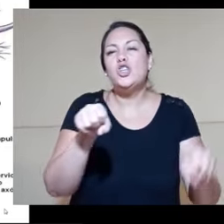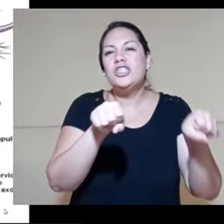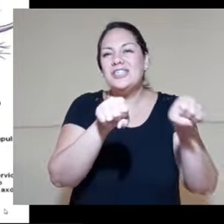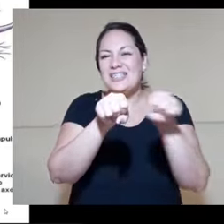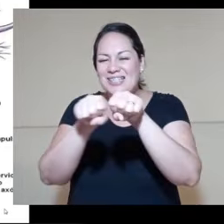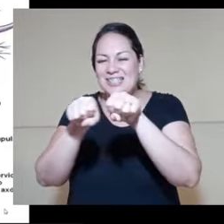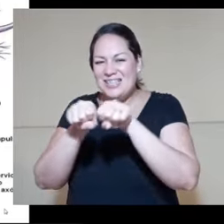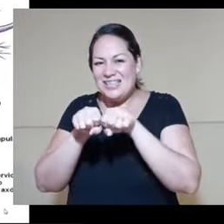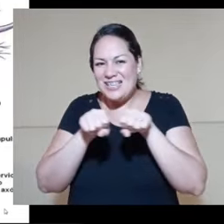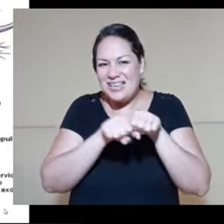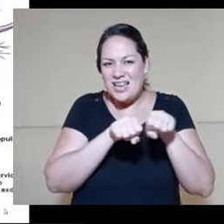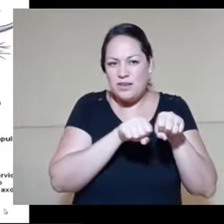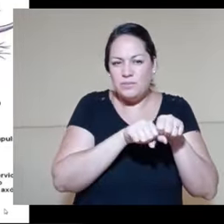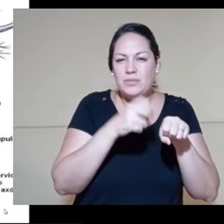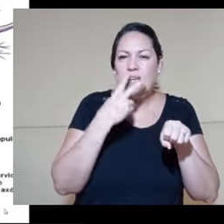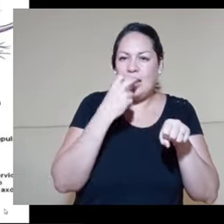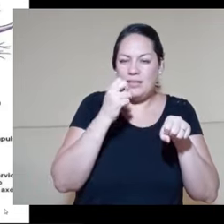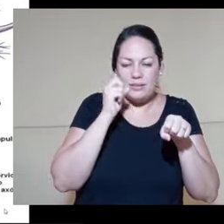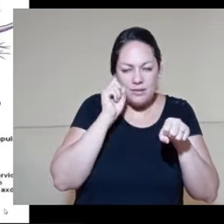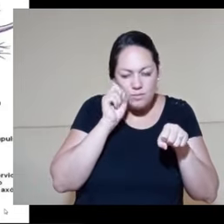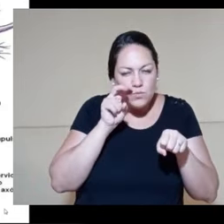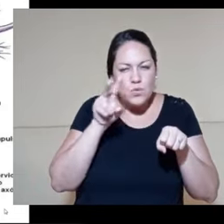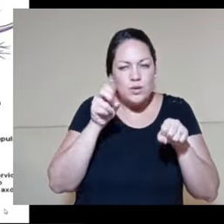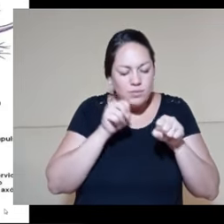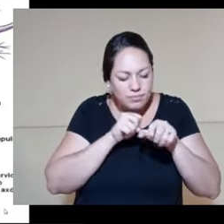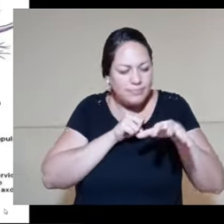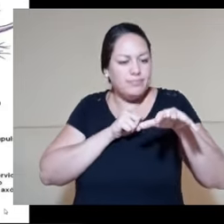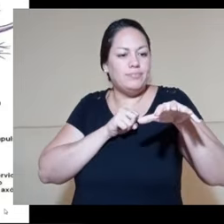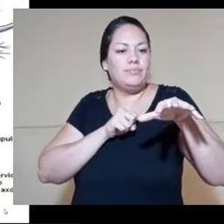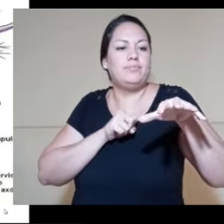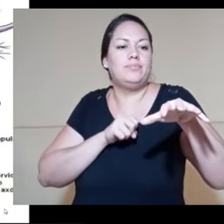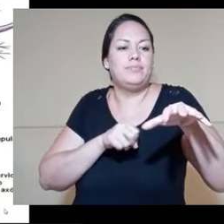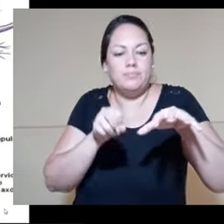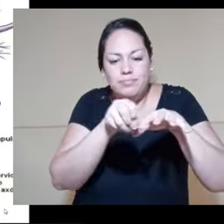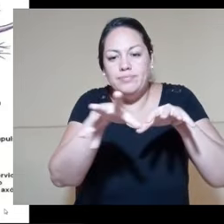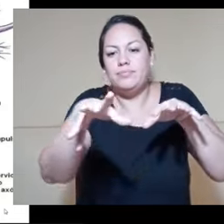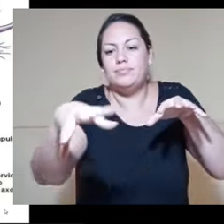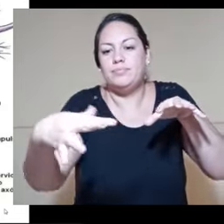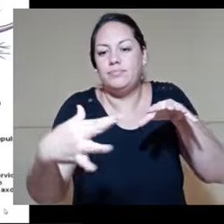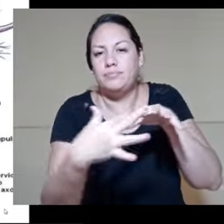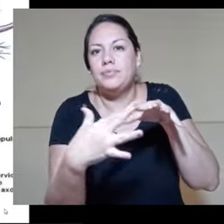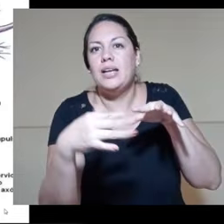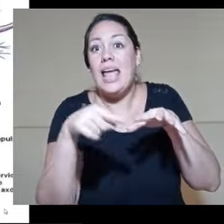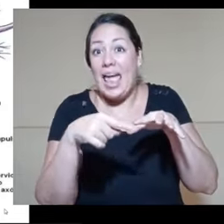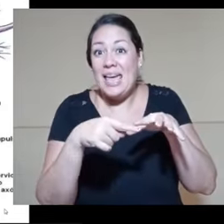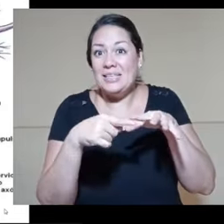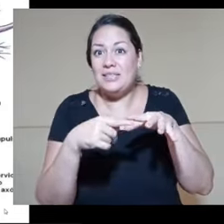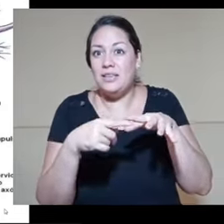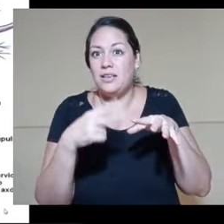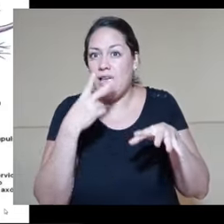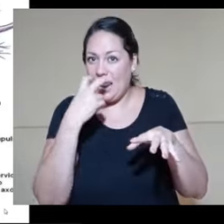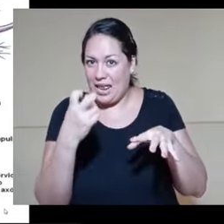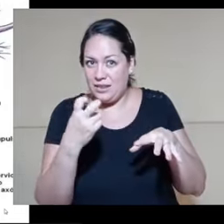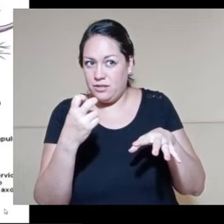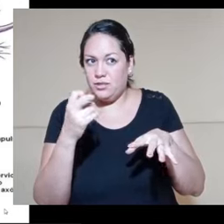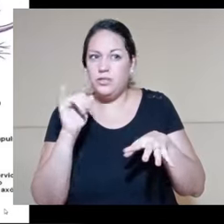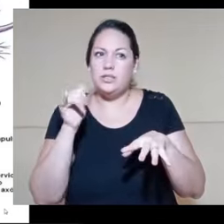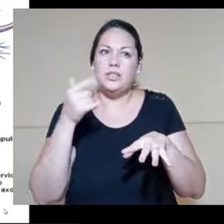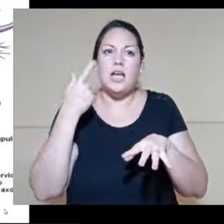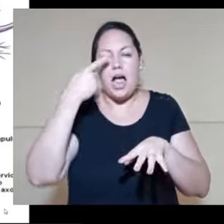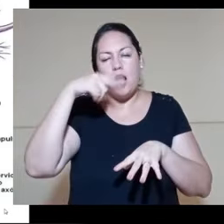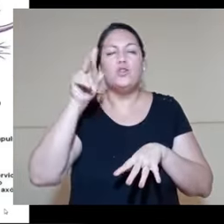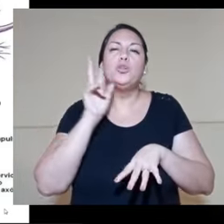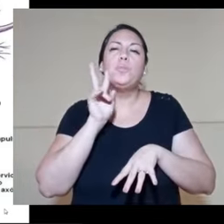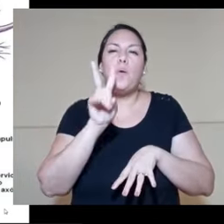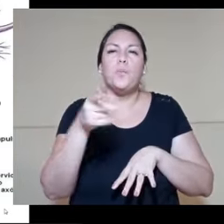los videos ilustrativos de la sinapsis, por ejemplo, es ese impulso eléctrico que se ve que recorre la neurona. o el axón.